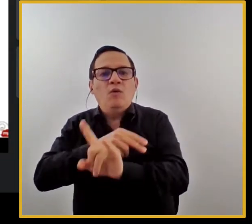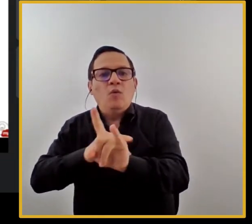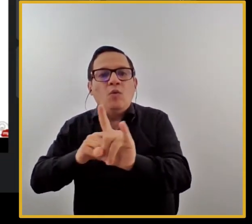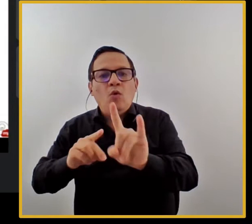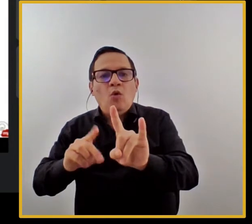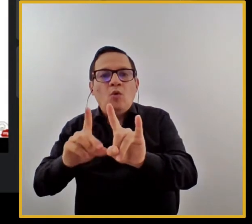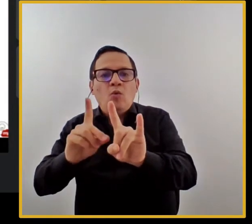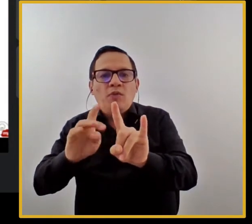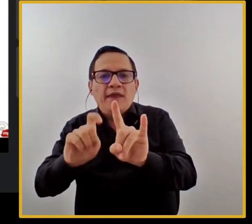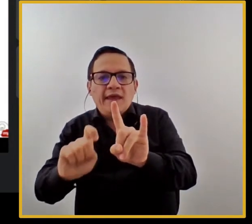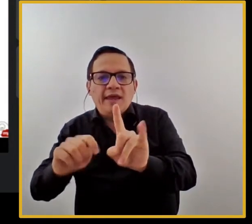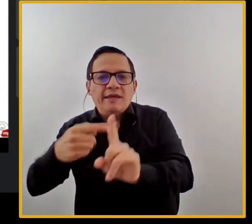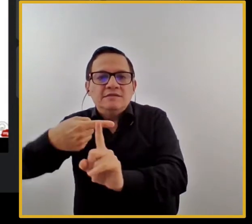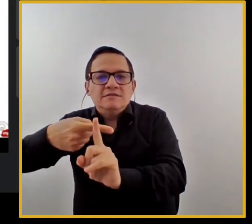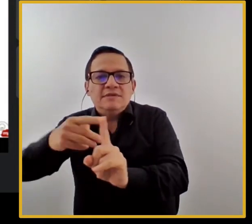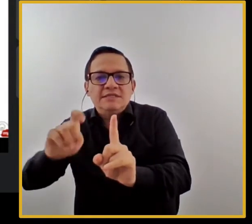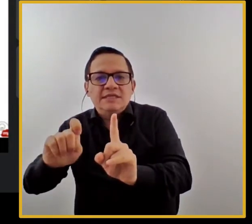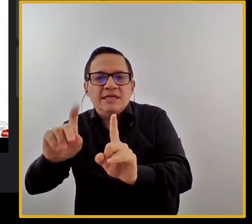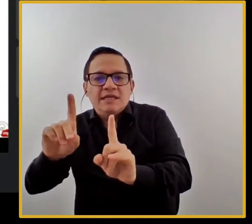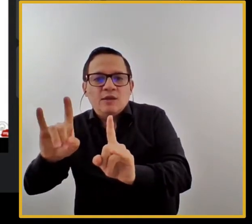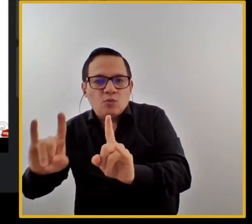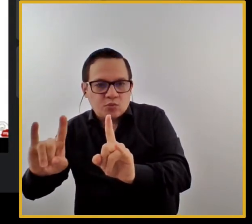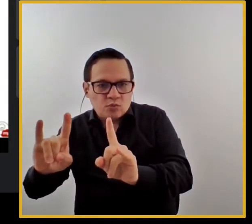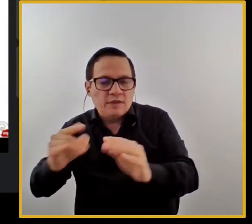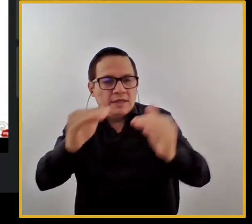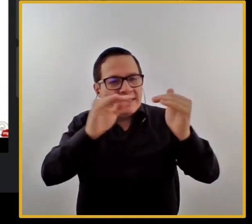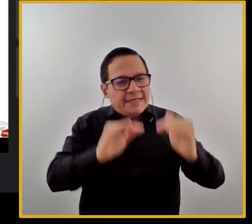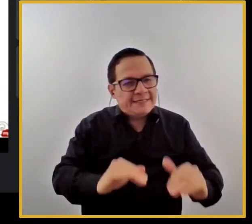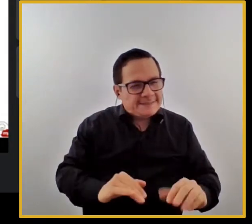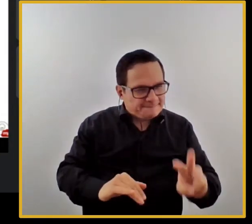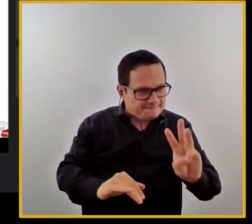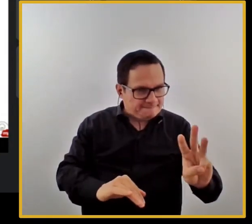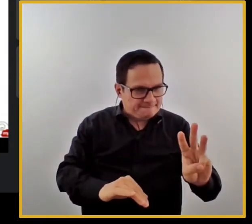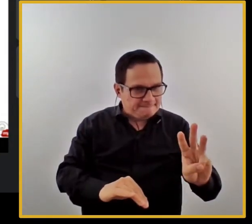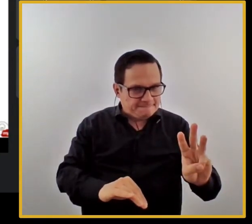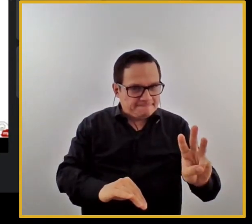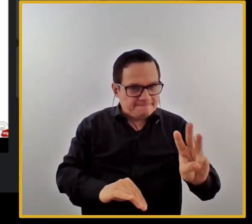donde tenemos y, ¿cierto? Tenemos 3x,